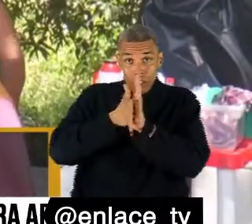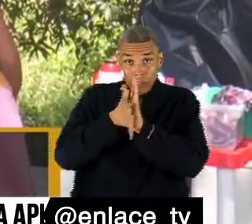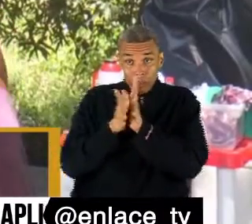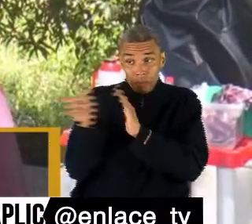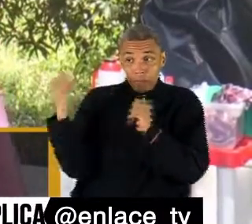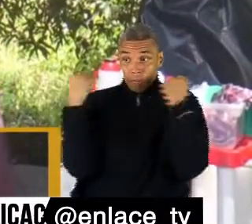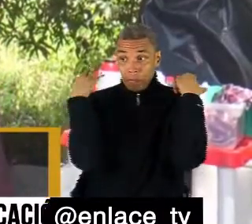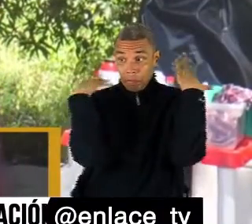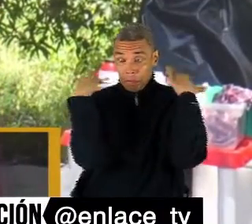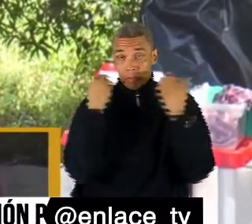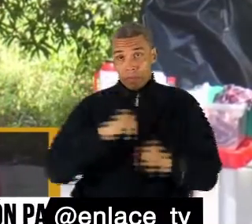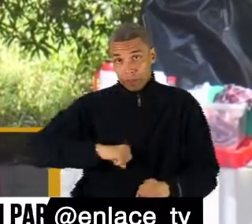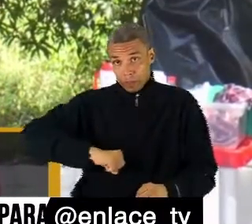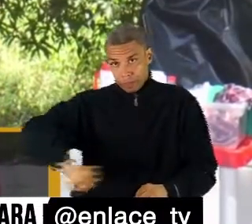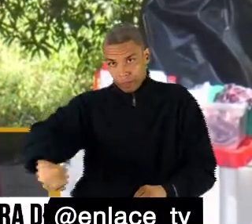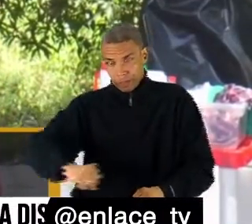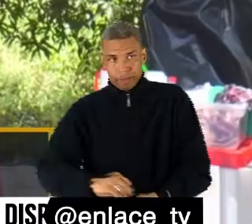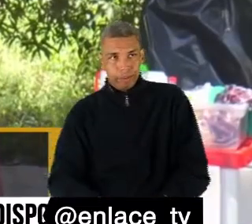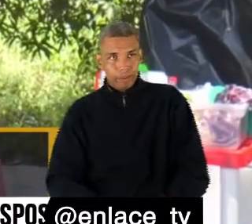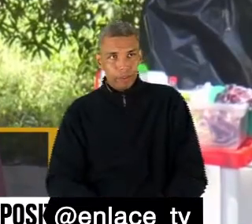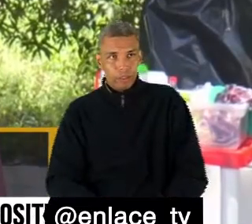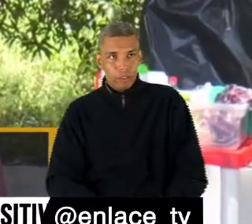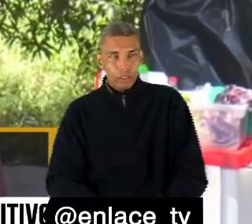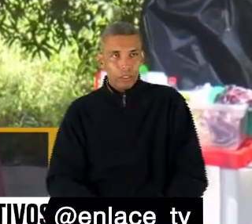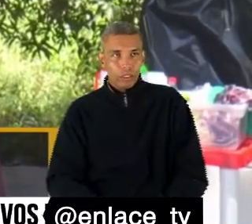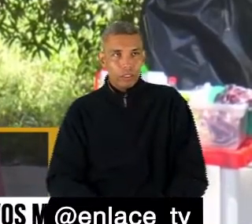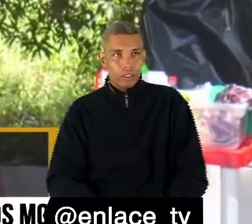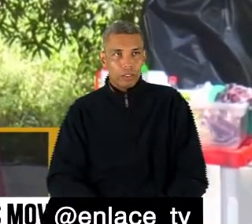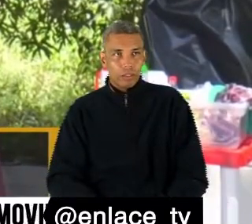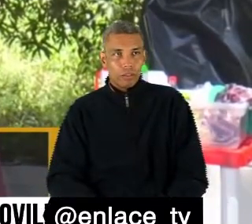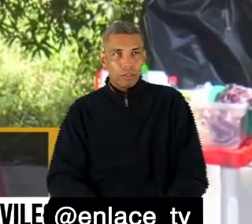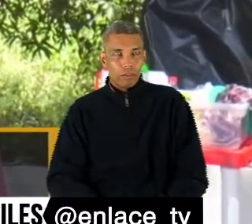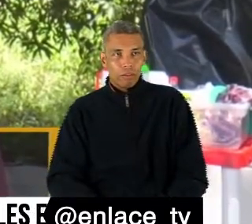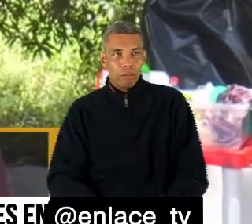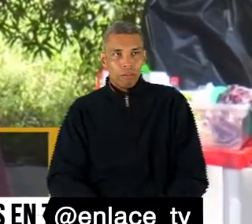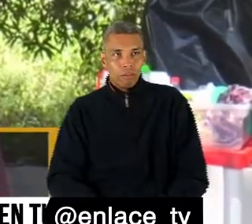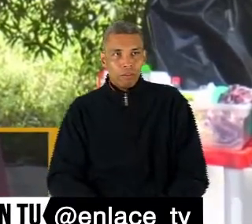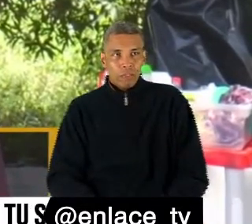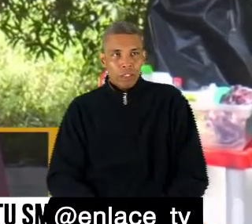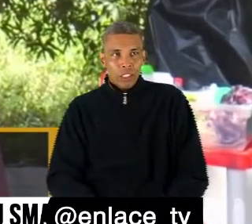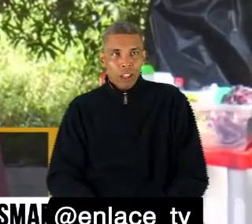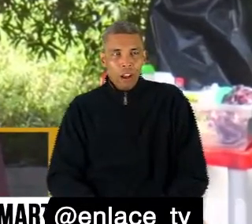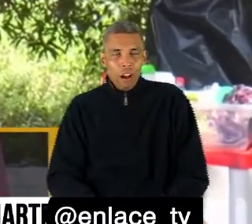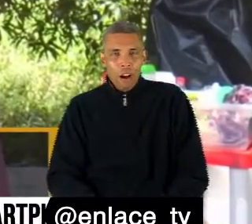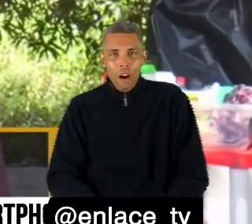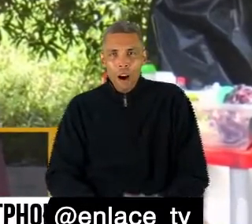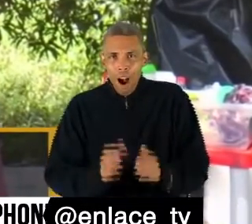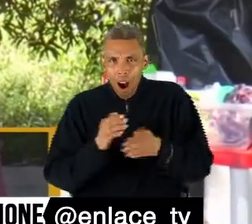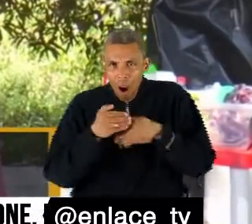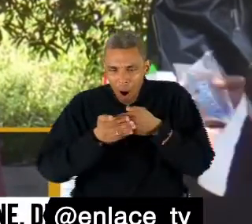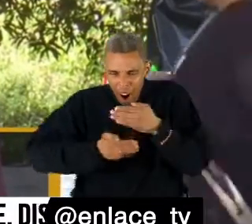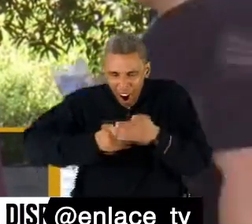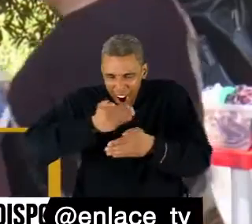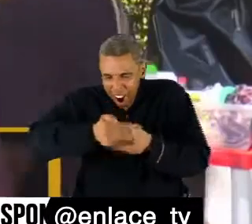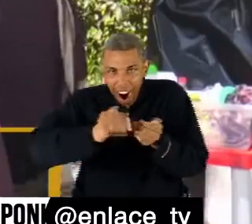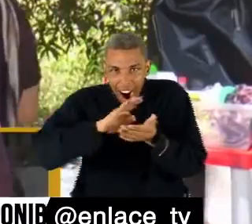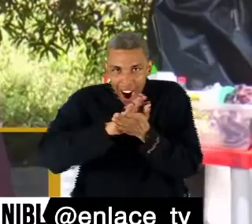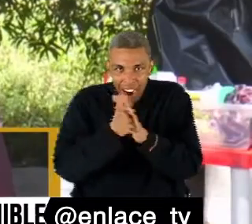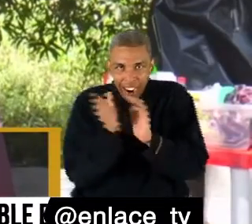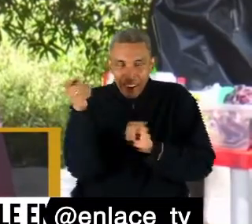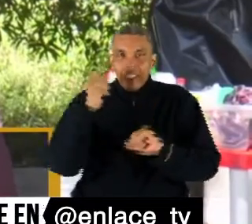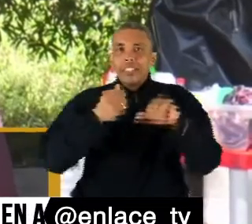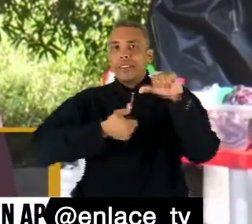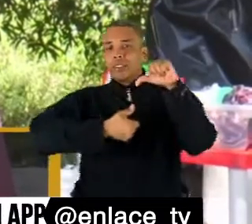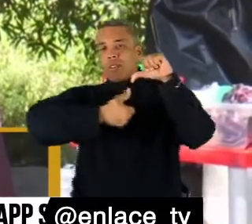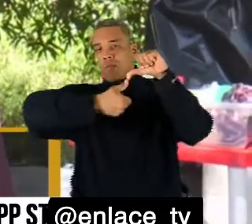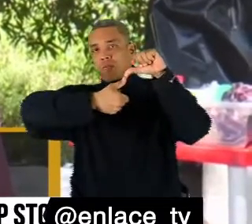paz, vemos una paz que realmente no se refleja en el pueblo de abajo, en el